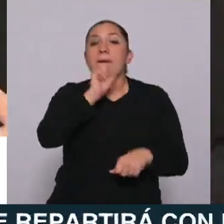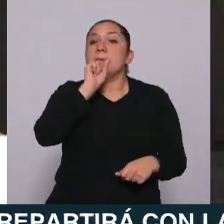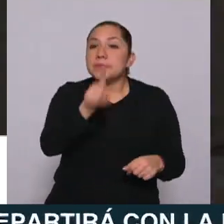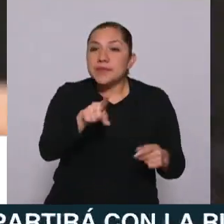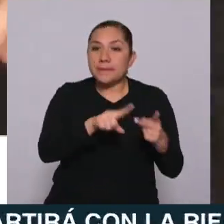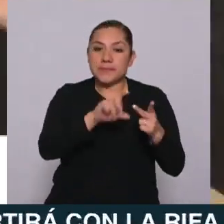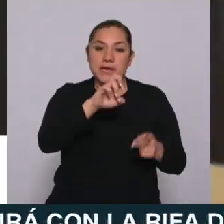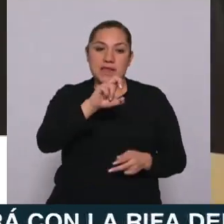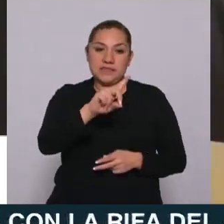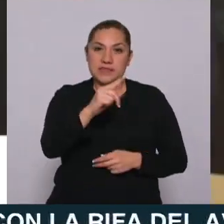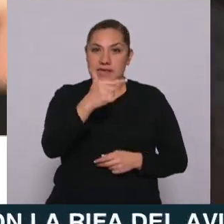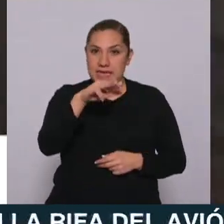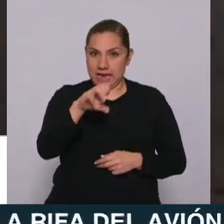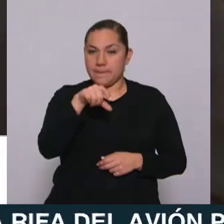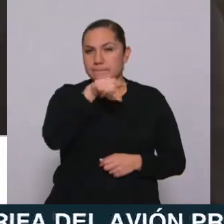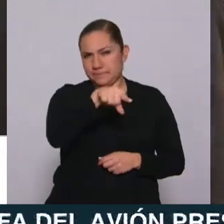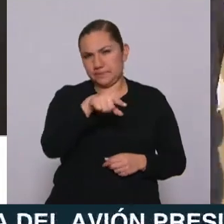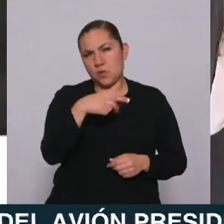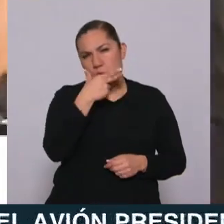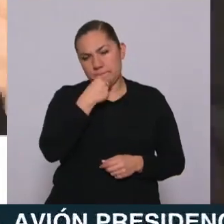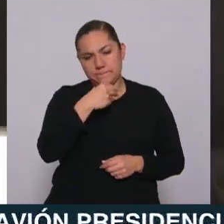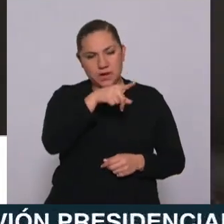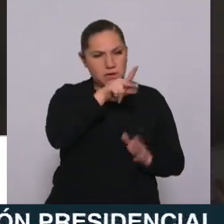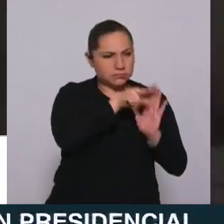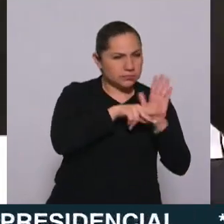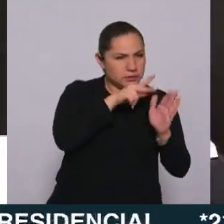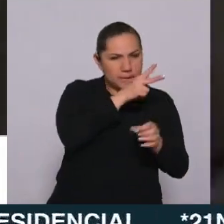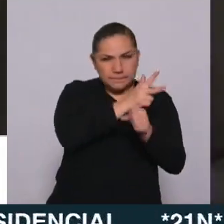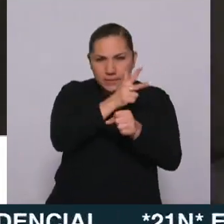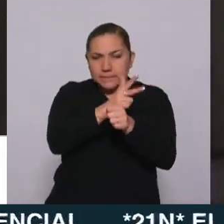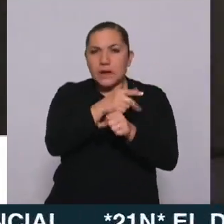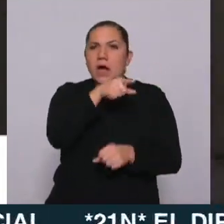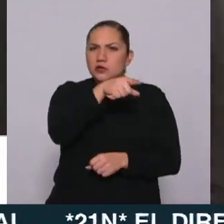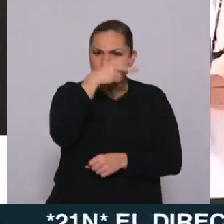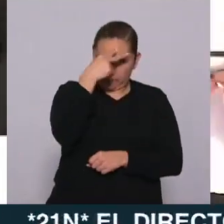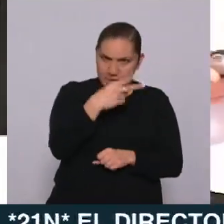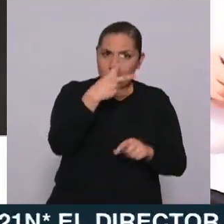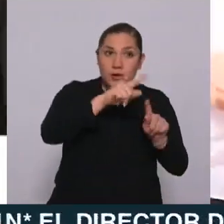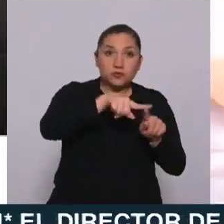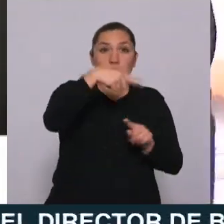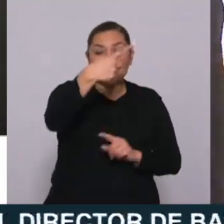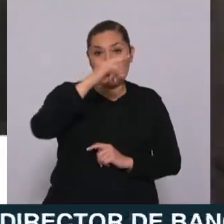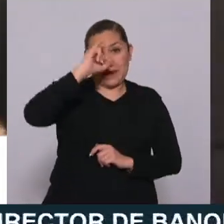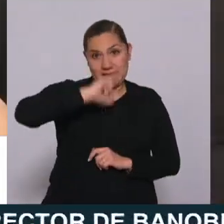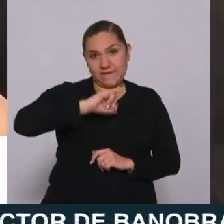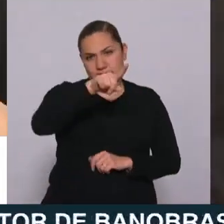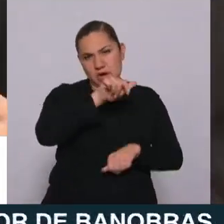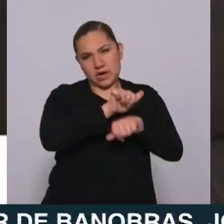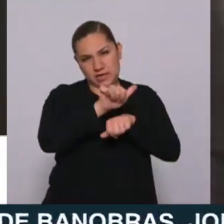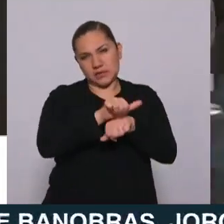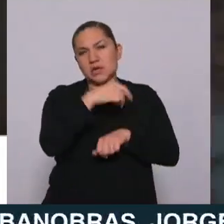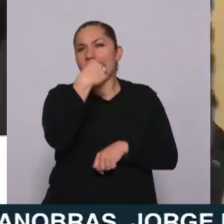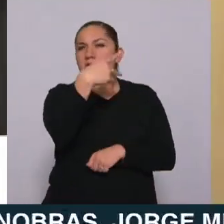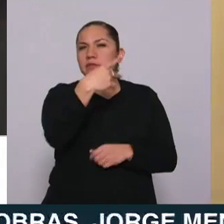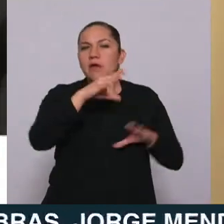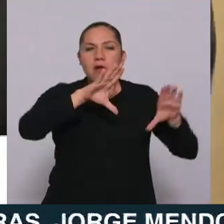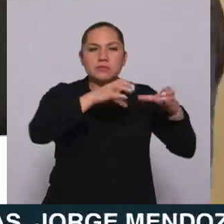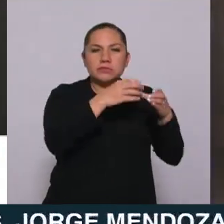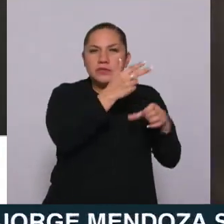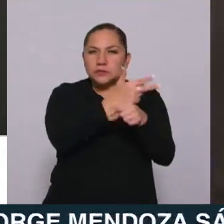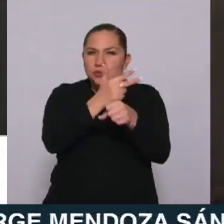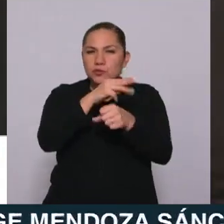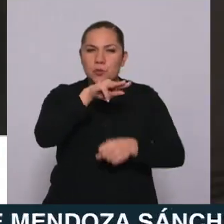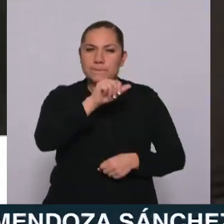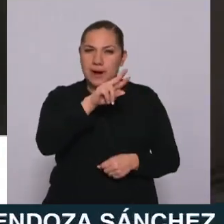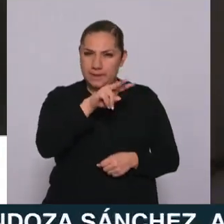es norteamericano, pero su jefa es argentina, Victoria Alonso, que es la presidenta de los estudios Marvel. Sí, estos son los argentinos. Brasil